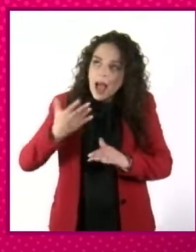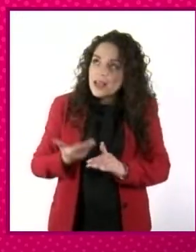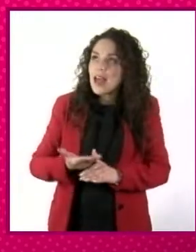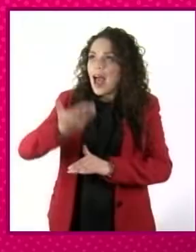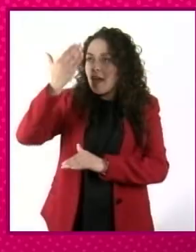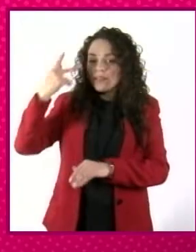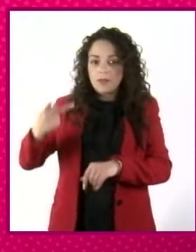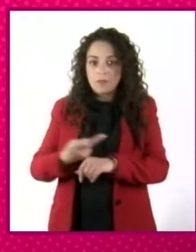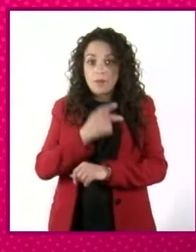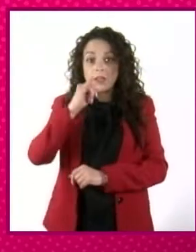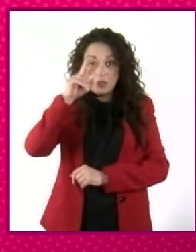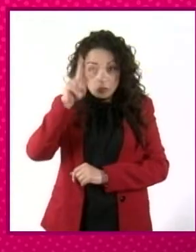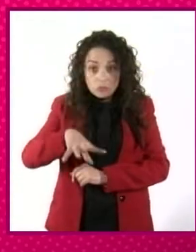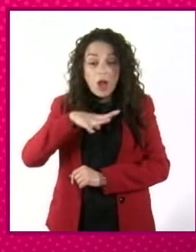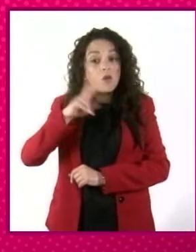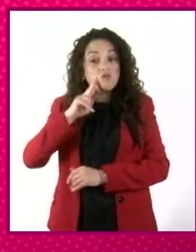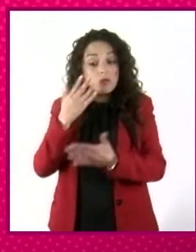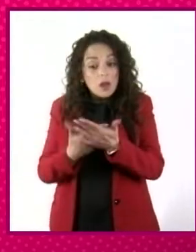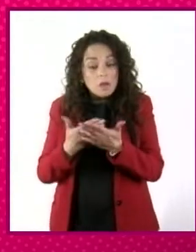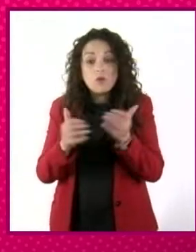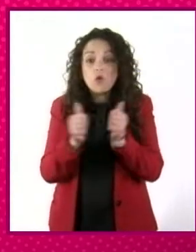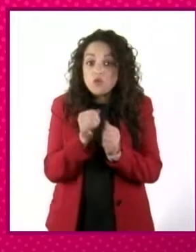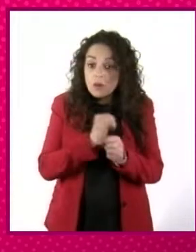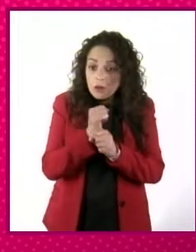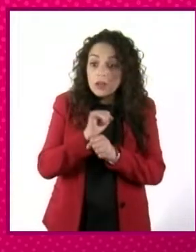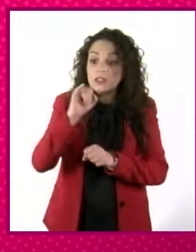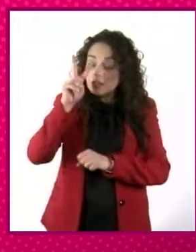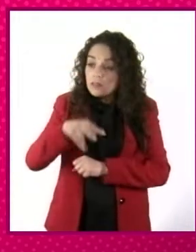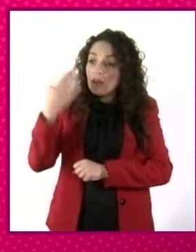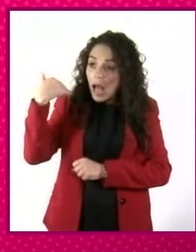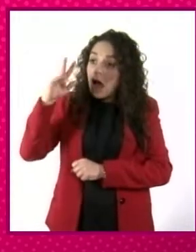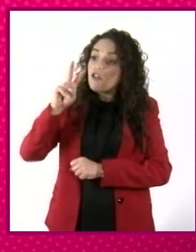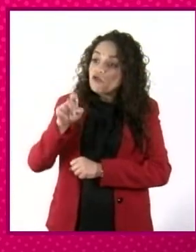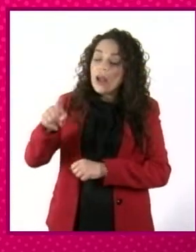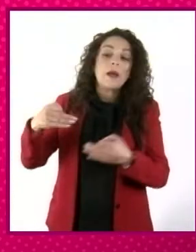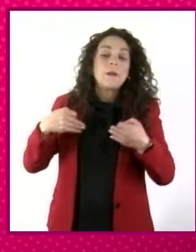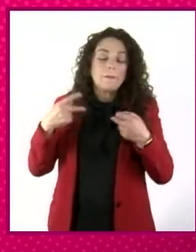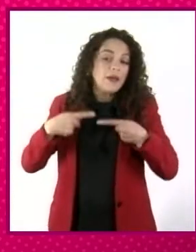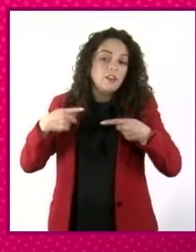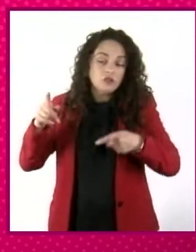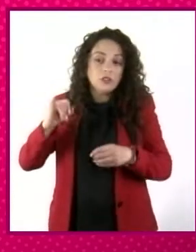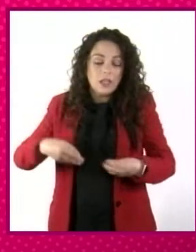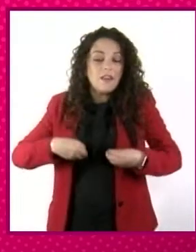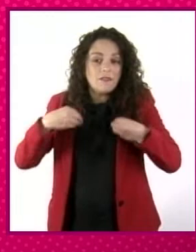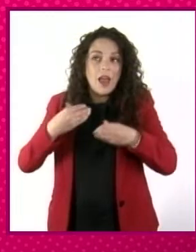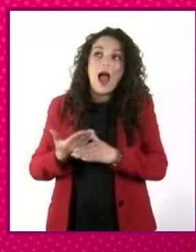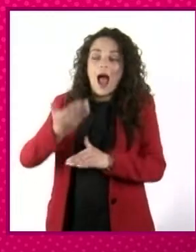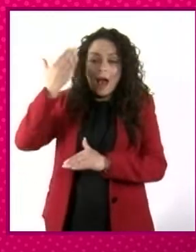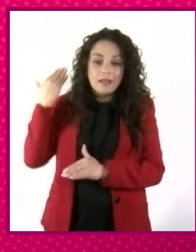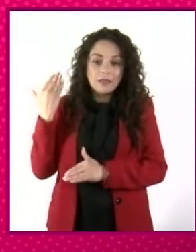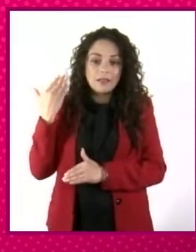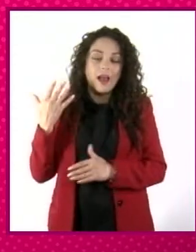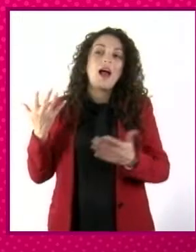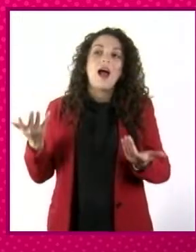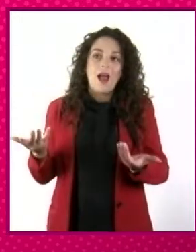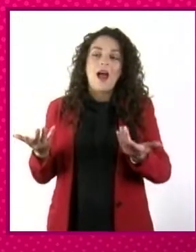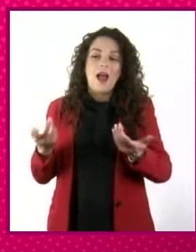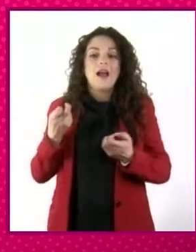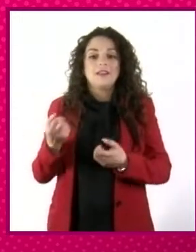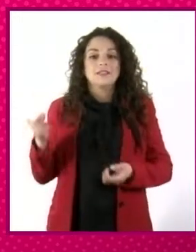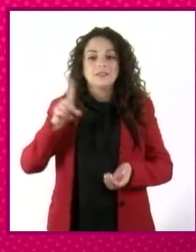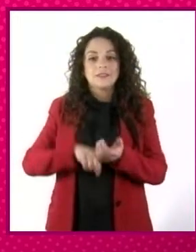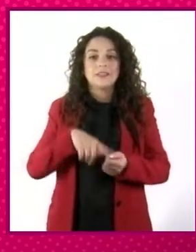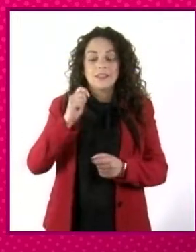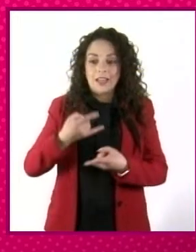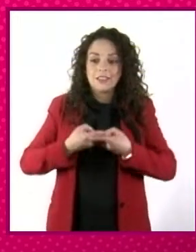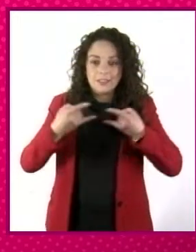que existieron a través de la investigación. Entonces es importante, como parte de tener conciencia de esa historia, decir esto no puede